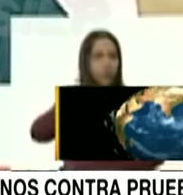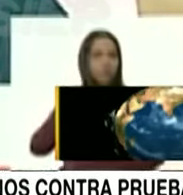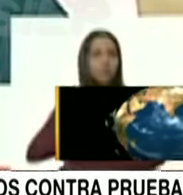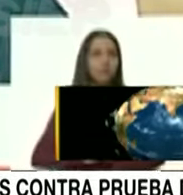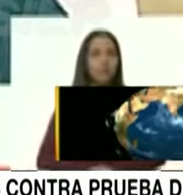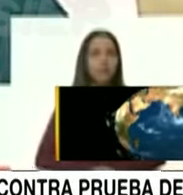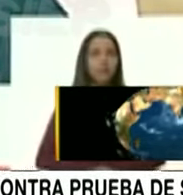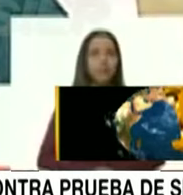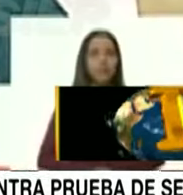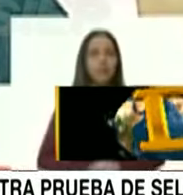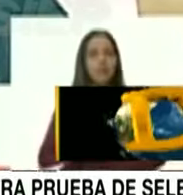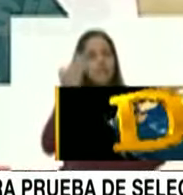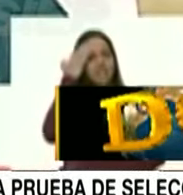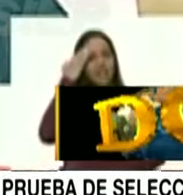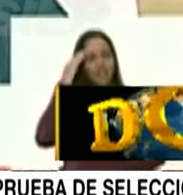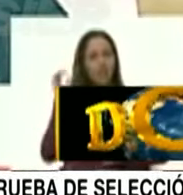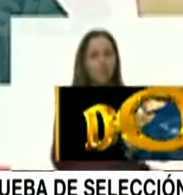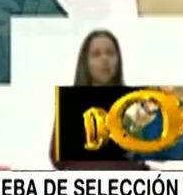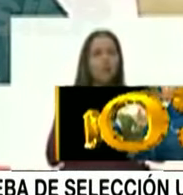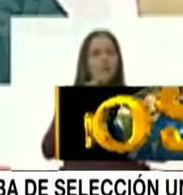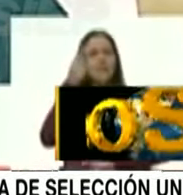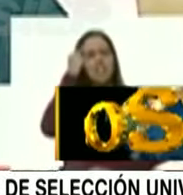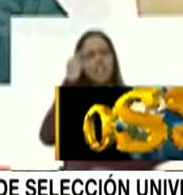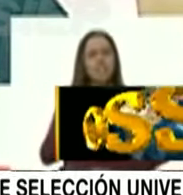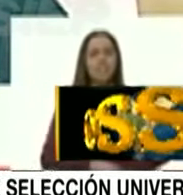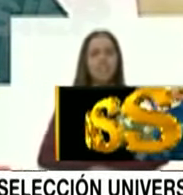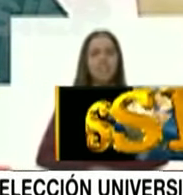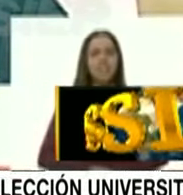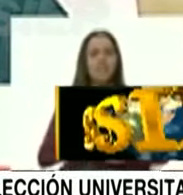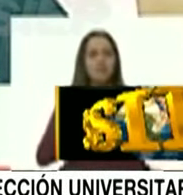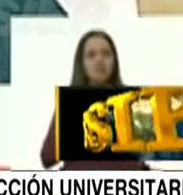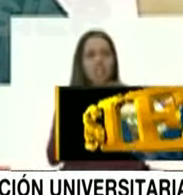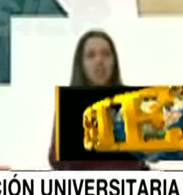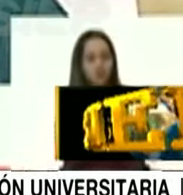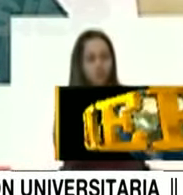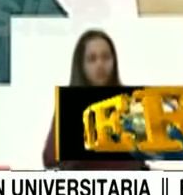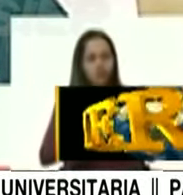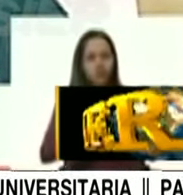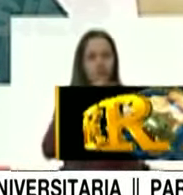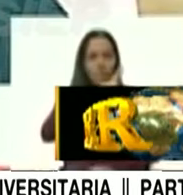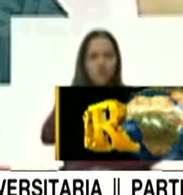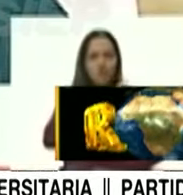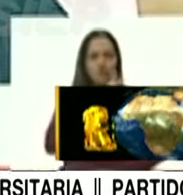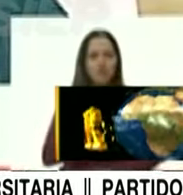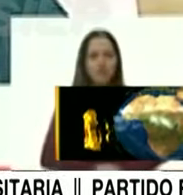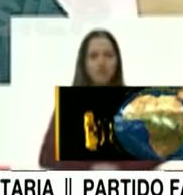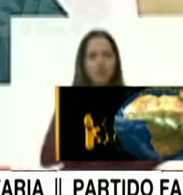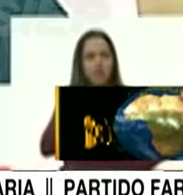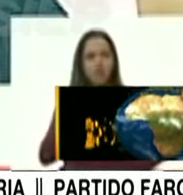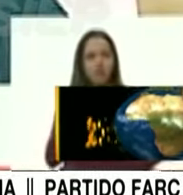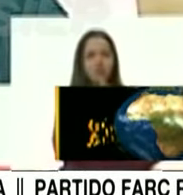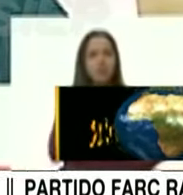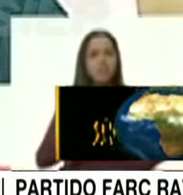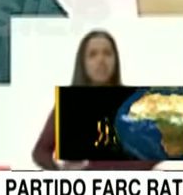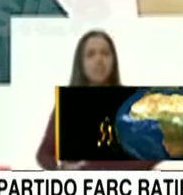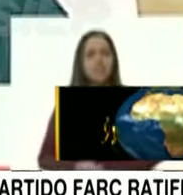y sabiendo desde el primer día, cuando le entregó sus cartas credenciales a nuestro comandante presidente